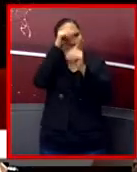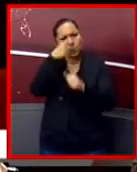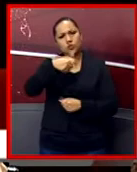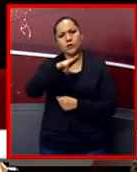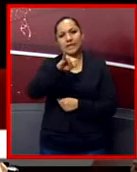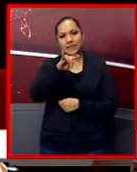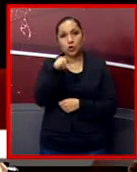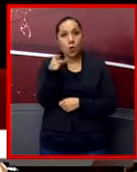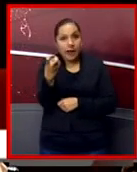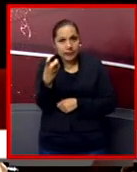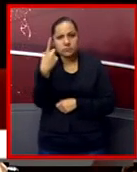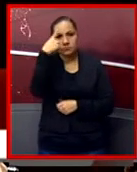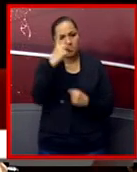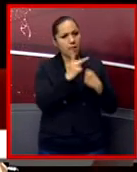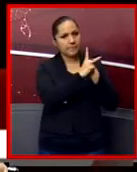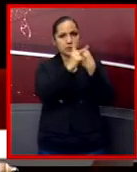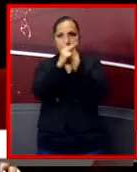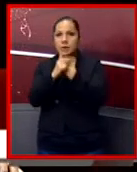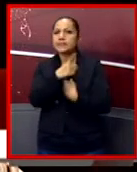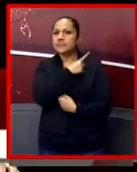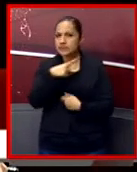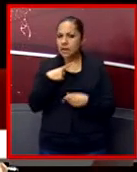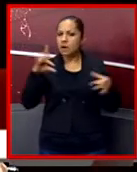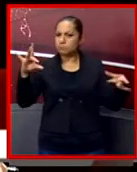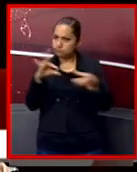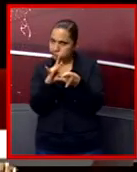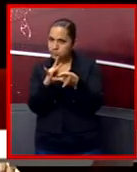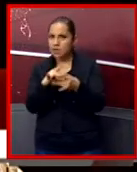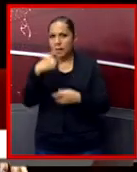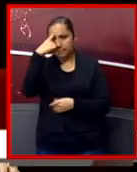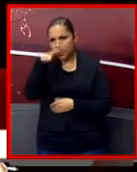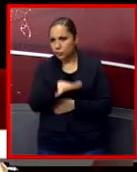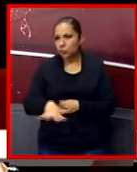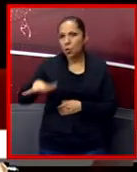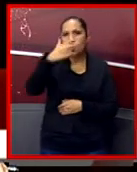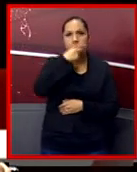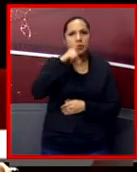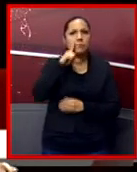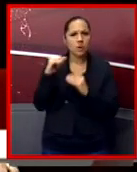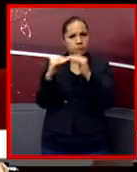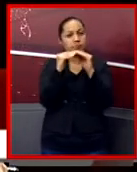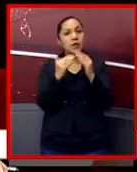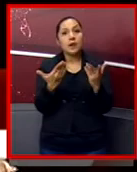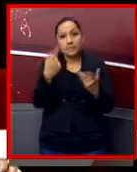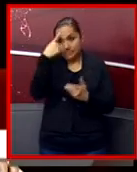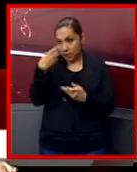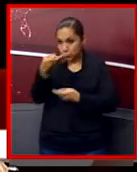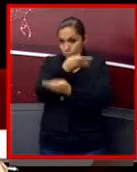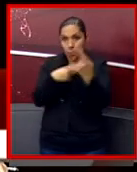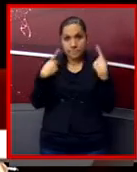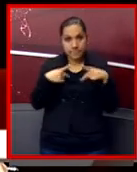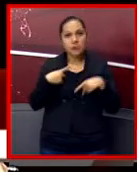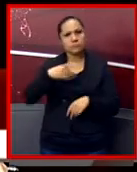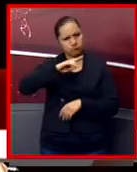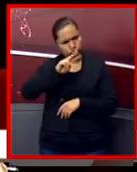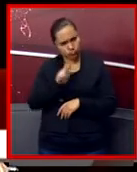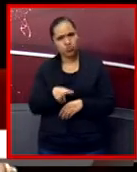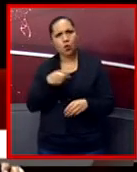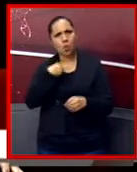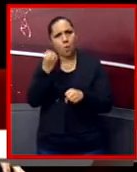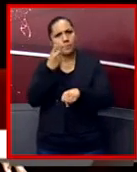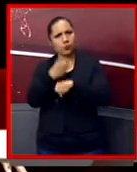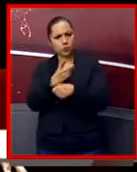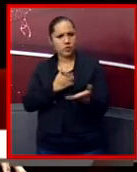estados parte a migrar a una democracia paritaria en donde la población realmente tenga las oportunidades para participar en